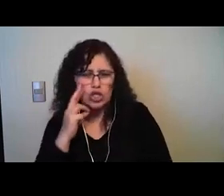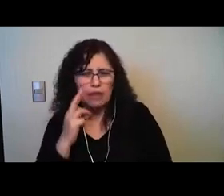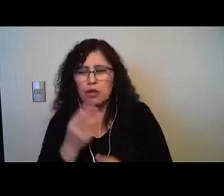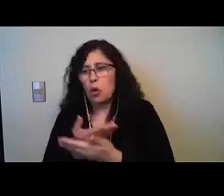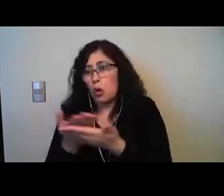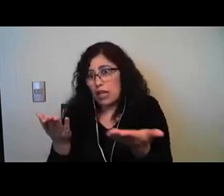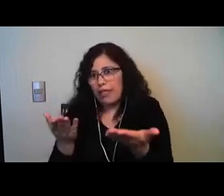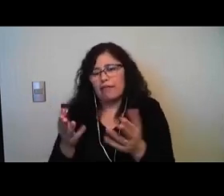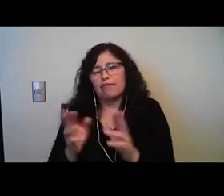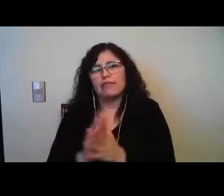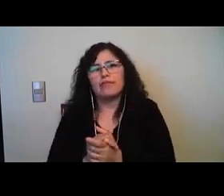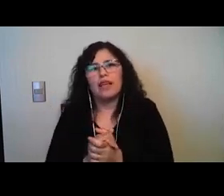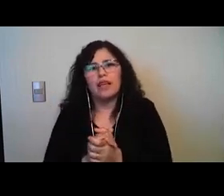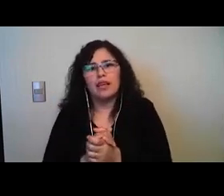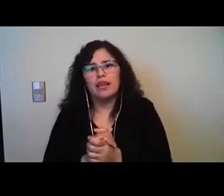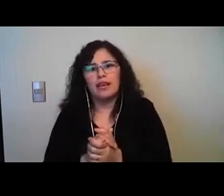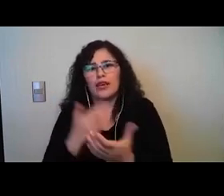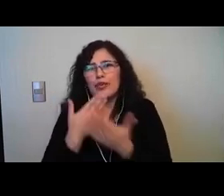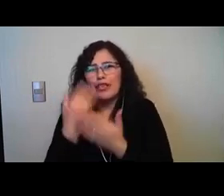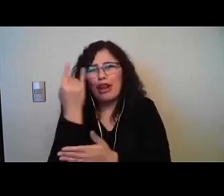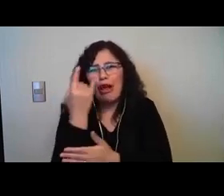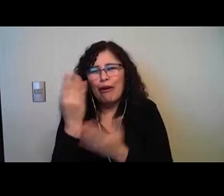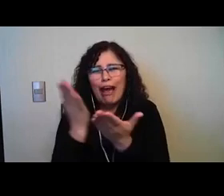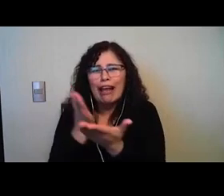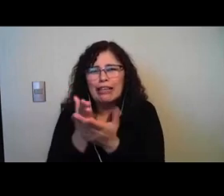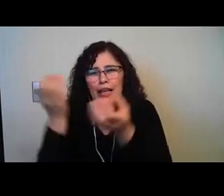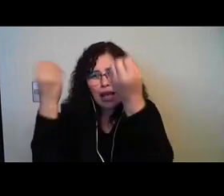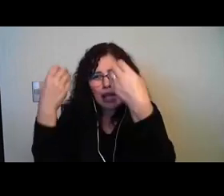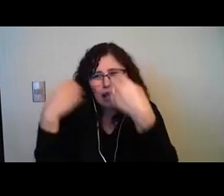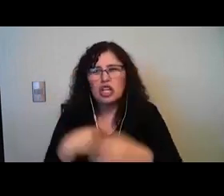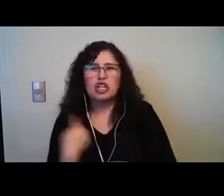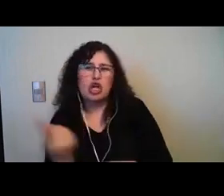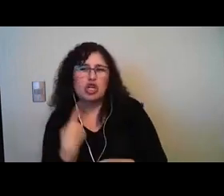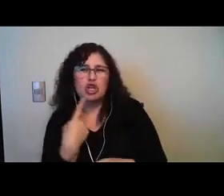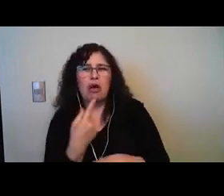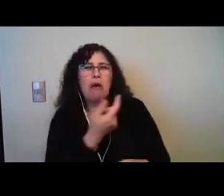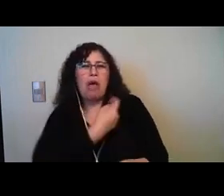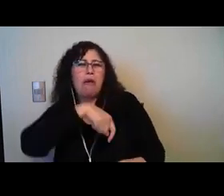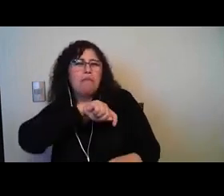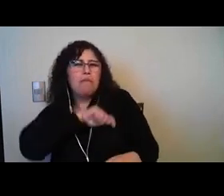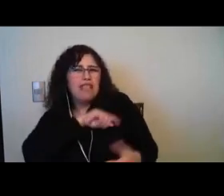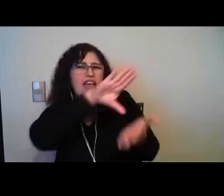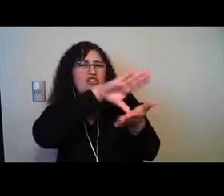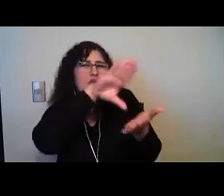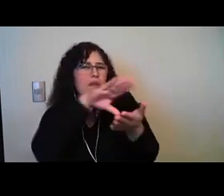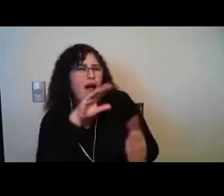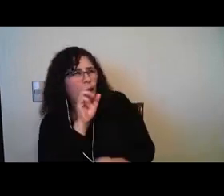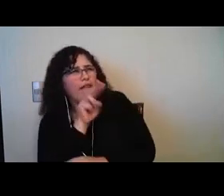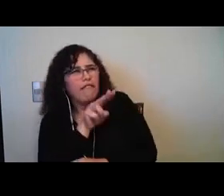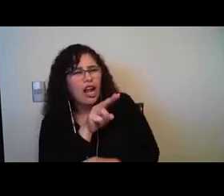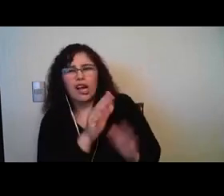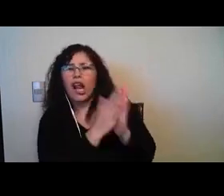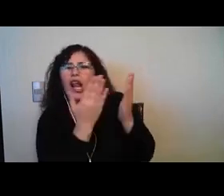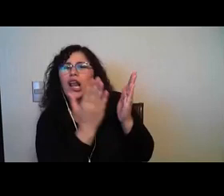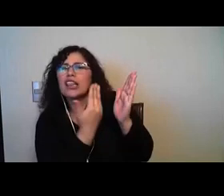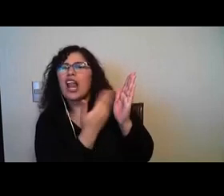etapa formativa siempre tiende a mirar un poco hacia afuera, hacia otros países, España probablemente por el idioma, ¿ya? Pero es importante